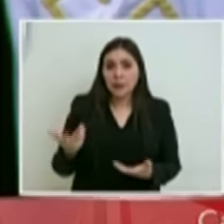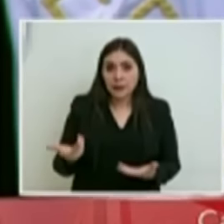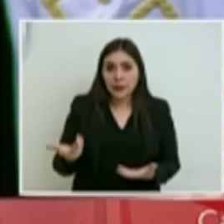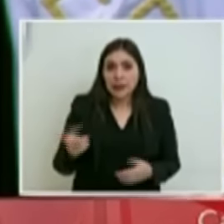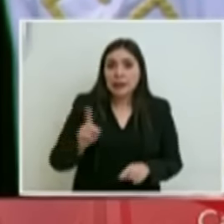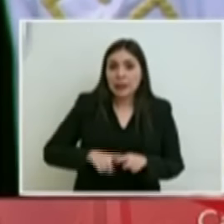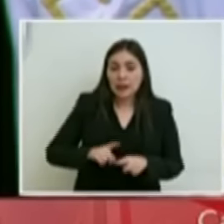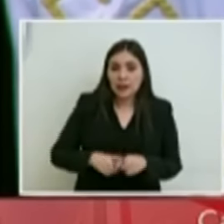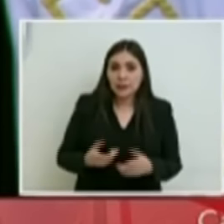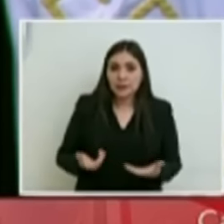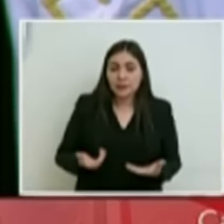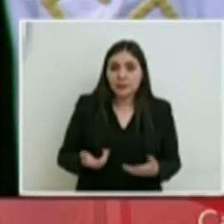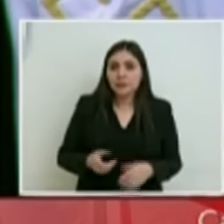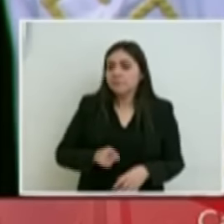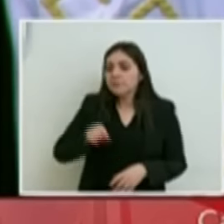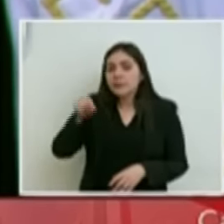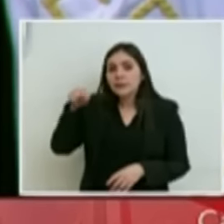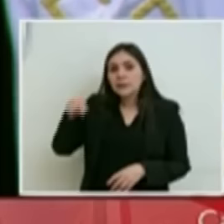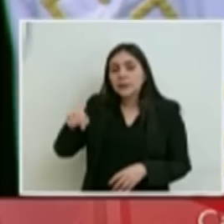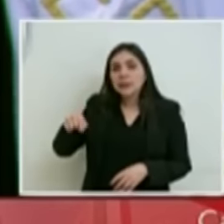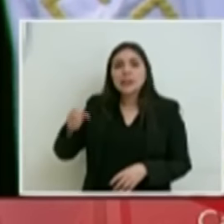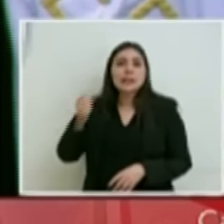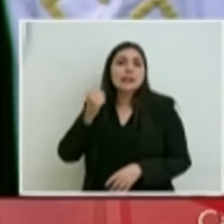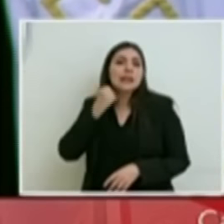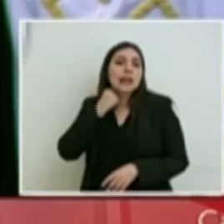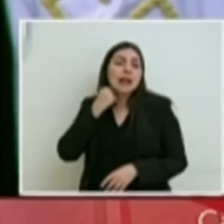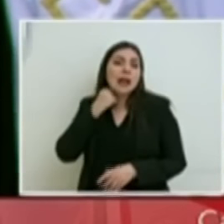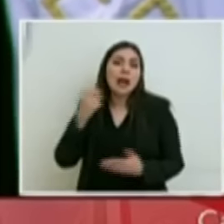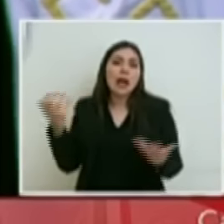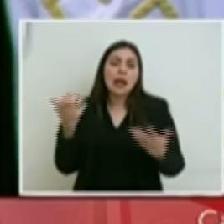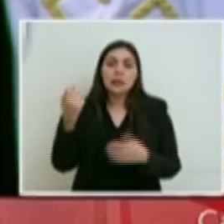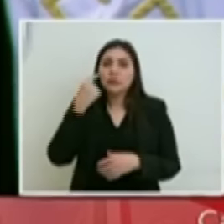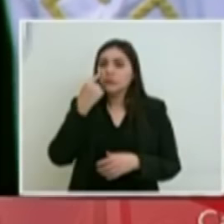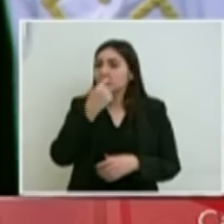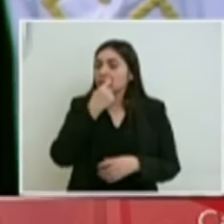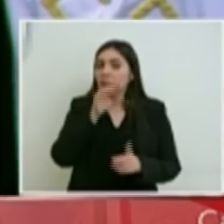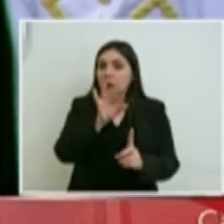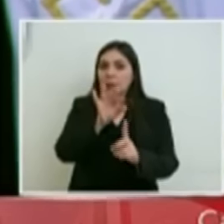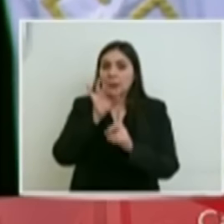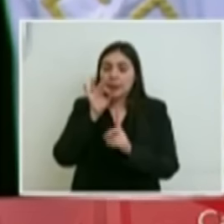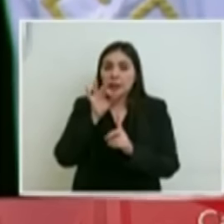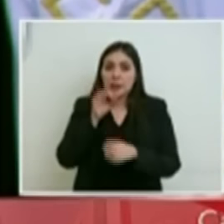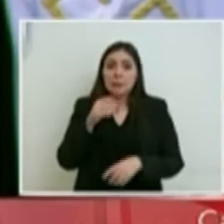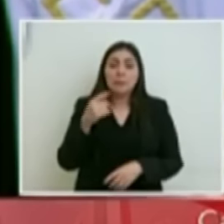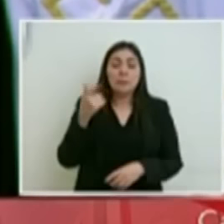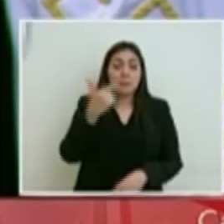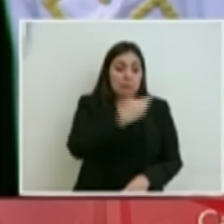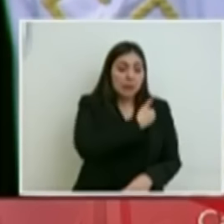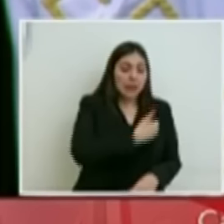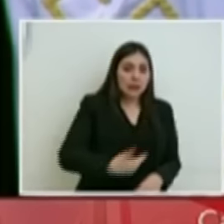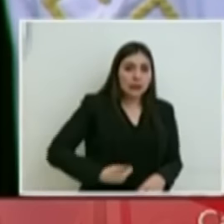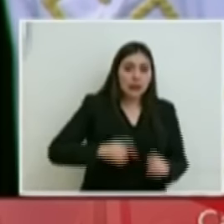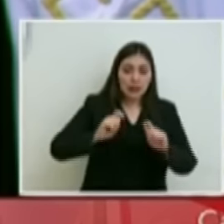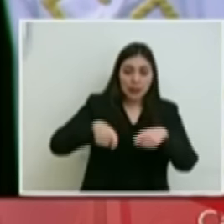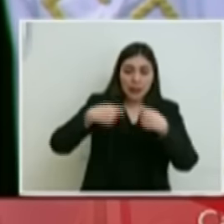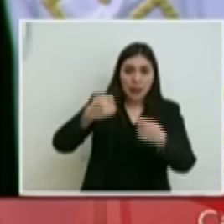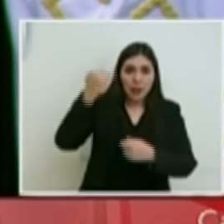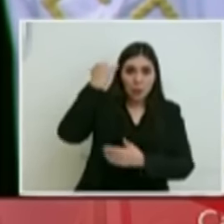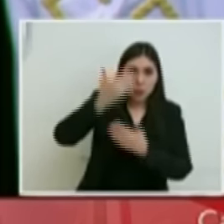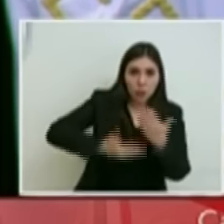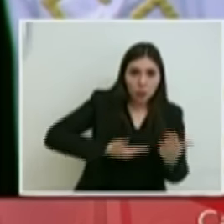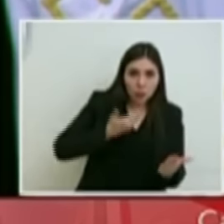Senado, a propuesta del presidente de la República, quien tiene origen y